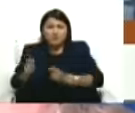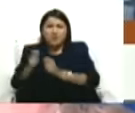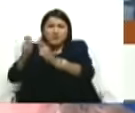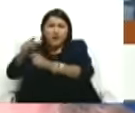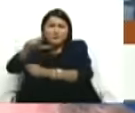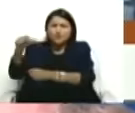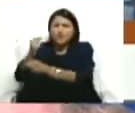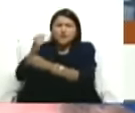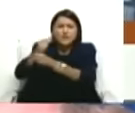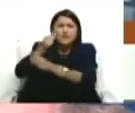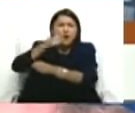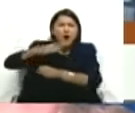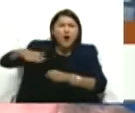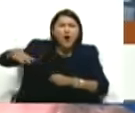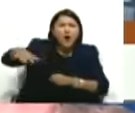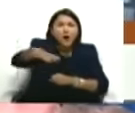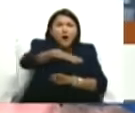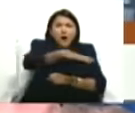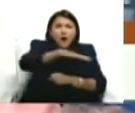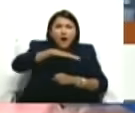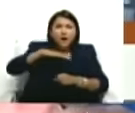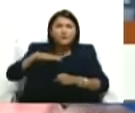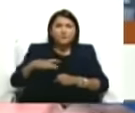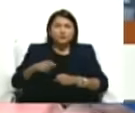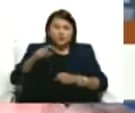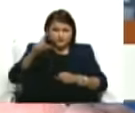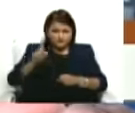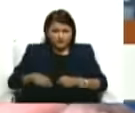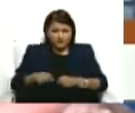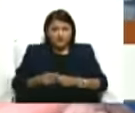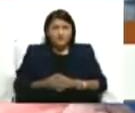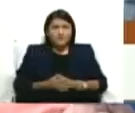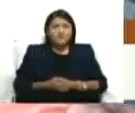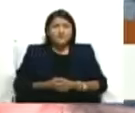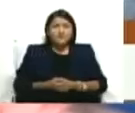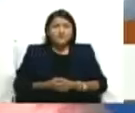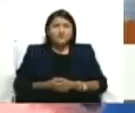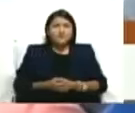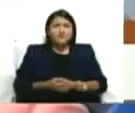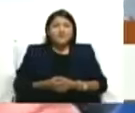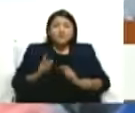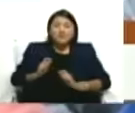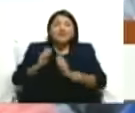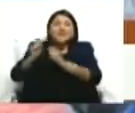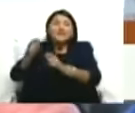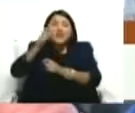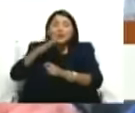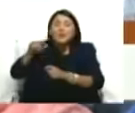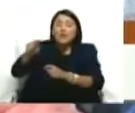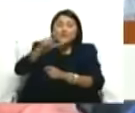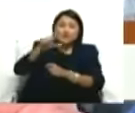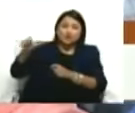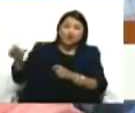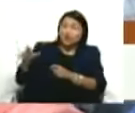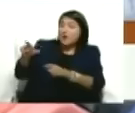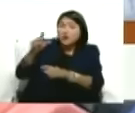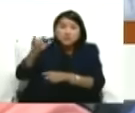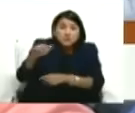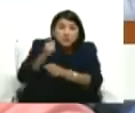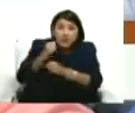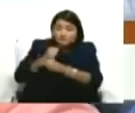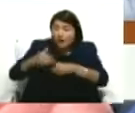campesinos, de tierras urbanas, a quien tiene que ser, al pueblo. No hay otro sujeto